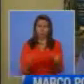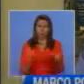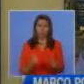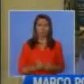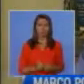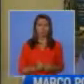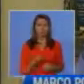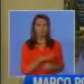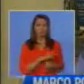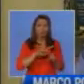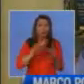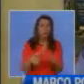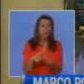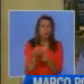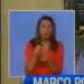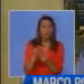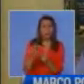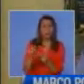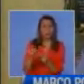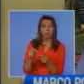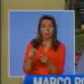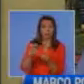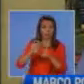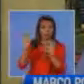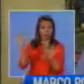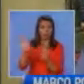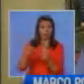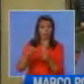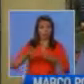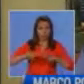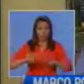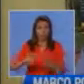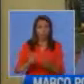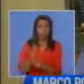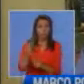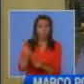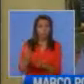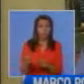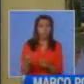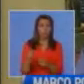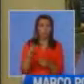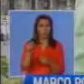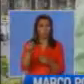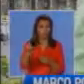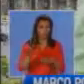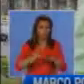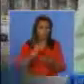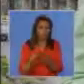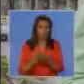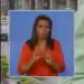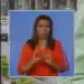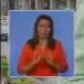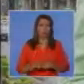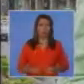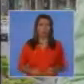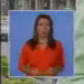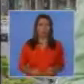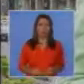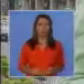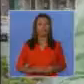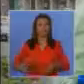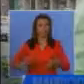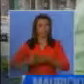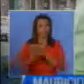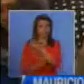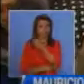va a costar la consultoría. Ellos presentarán su propuesta. No son consultorías económicas. Según los concejales de Alianza